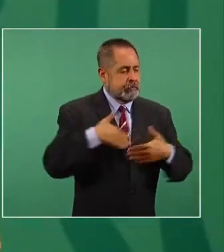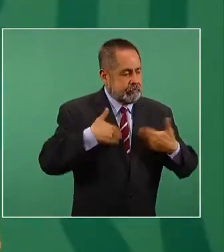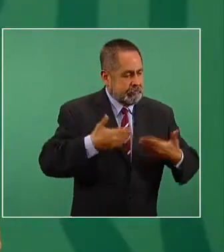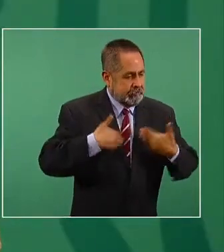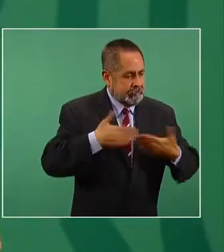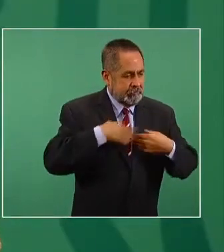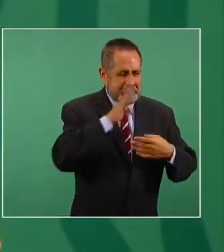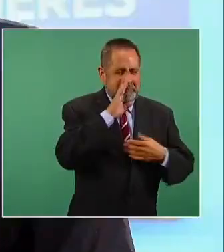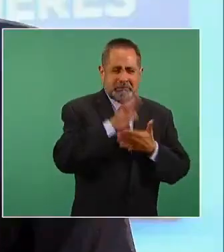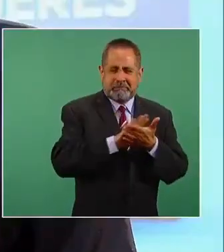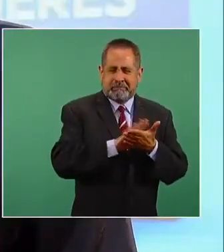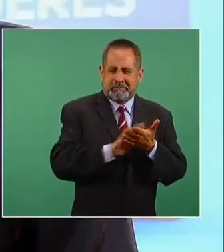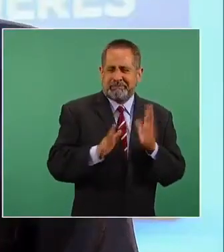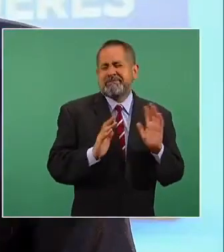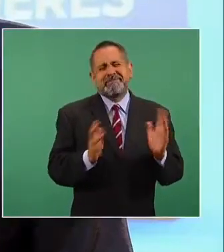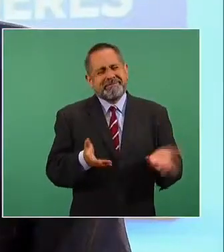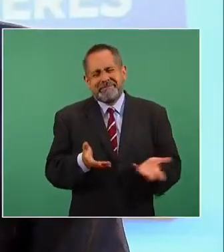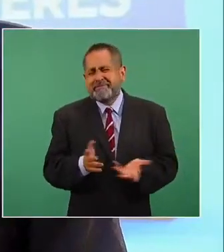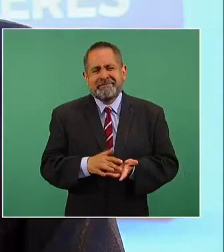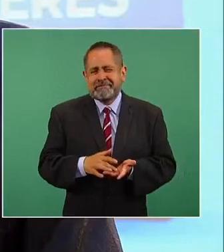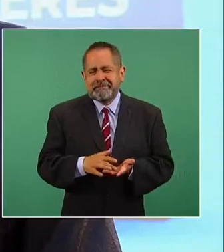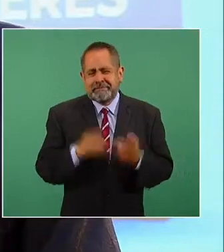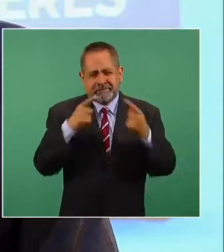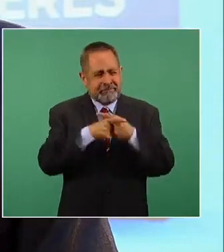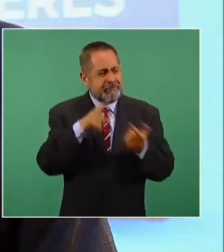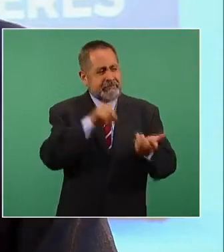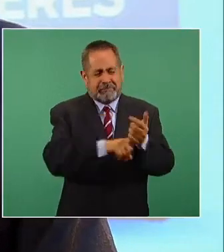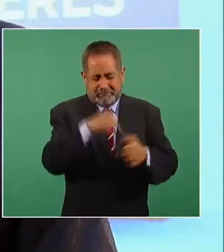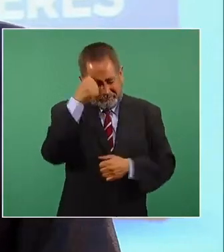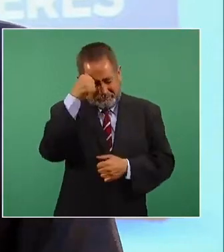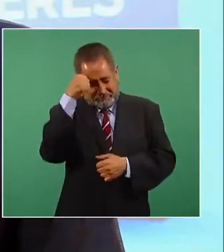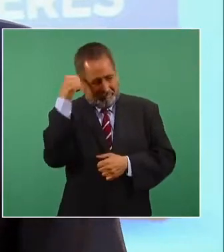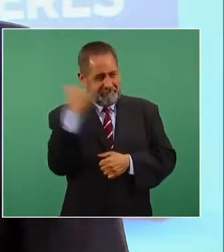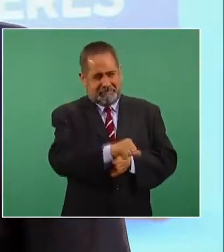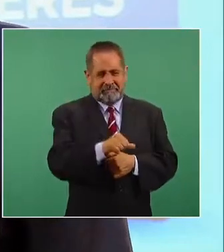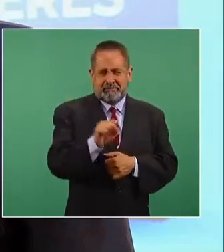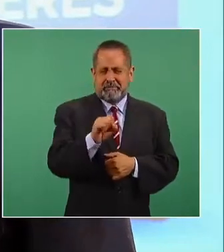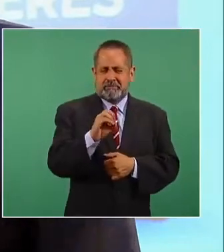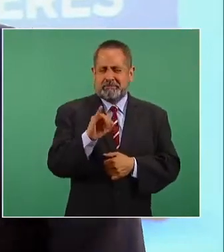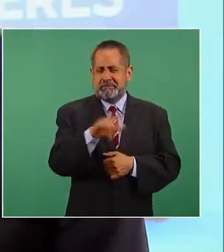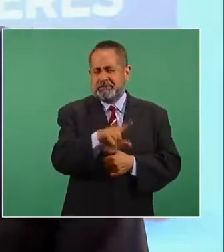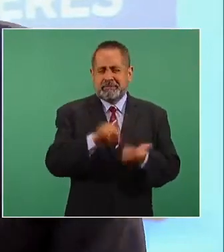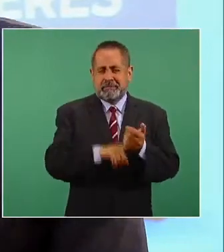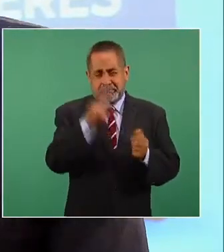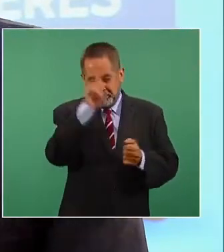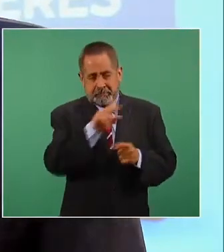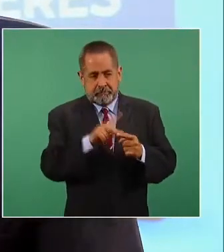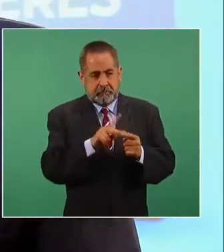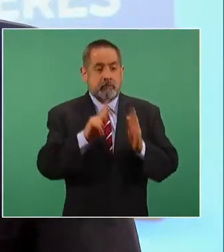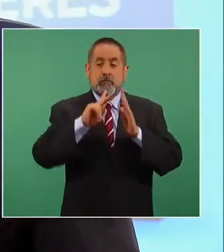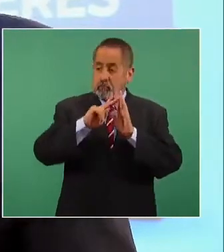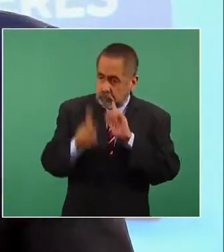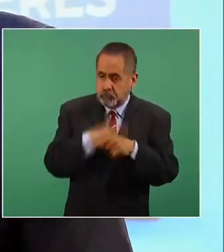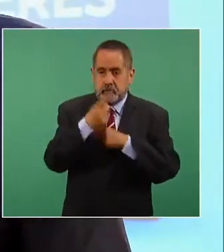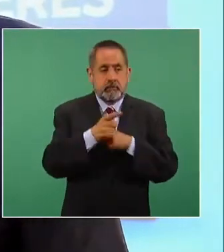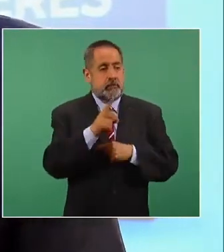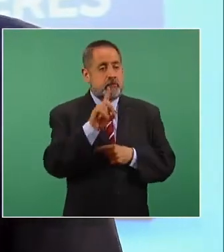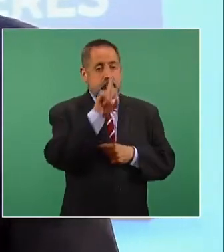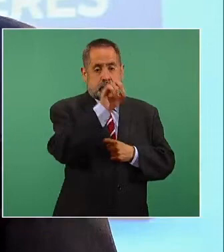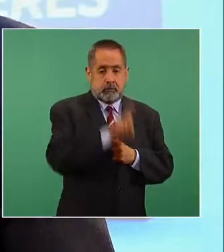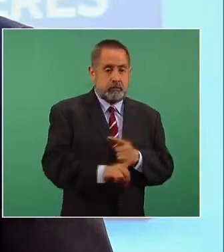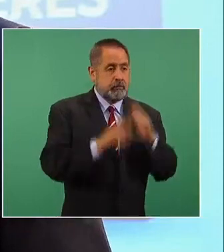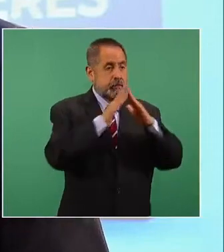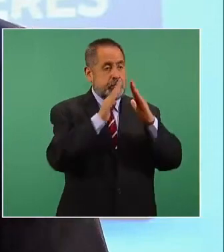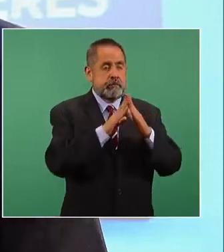vez a cometer pecados sociales, y de nuevo el domingo a dejar en cero